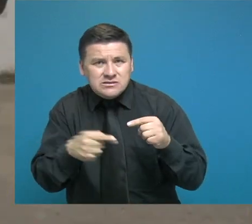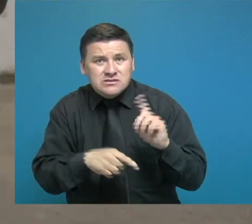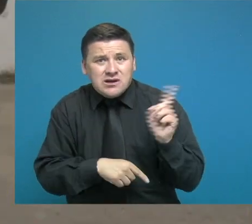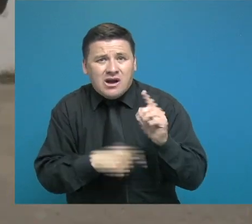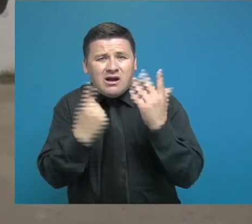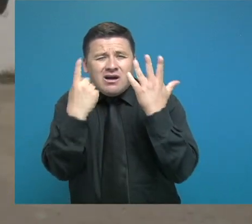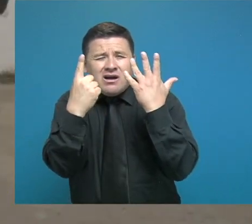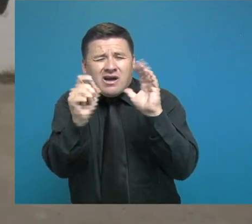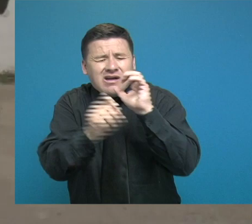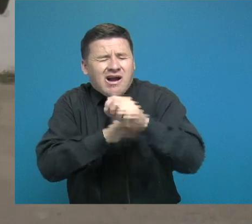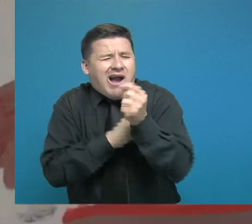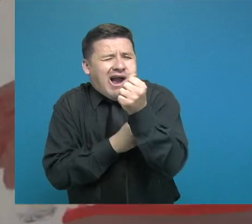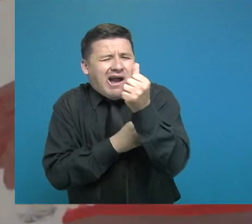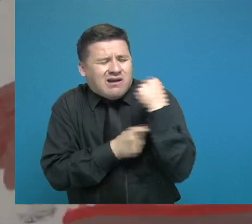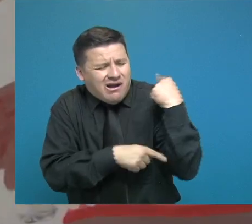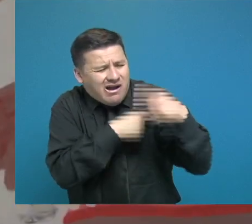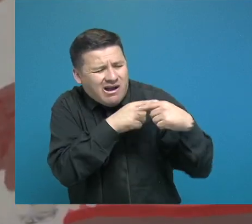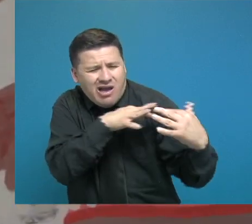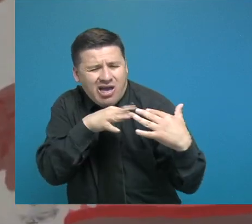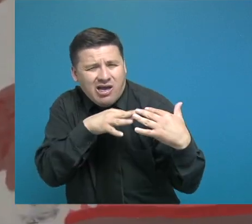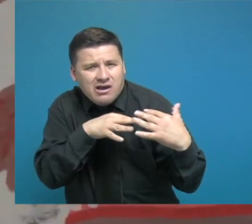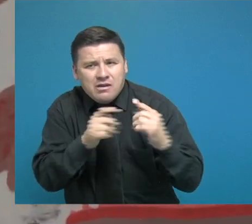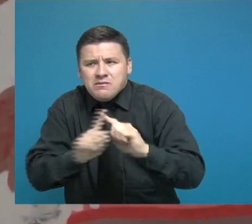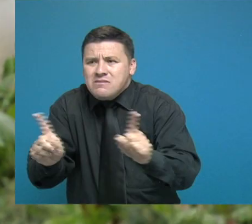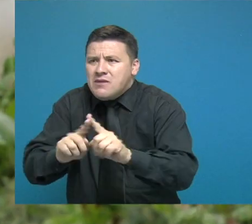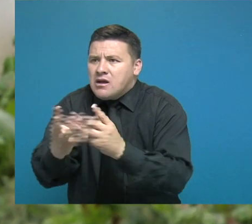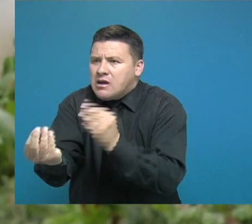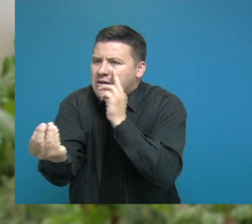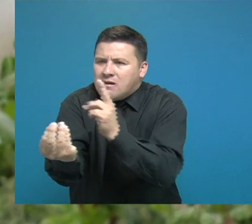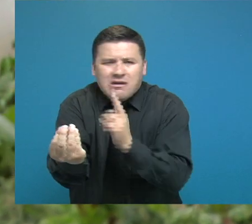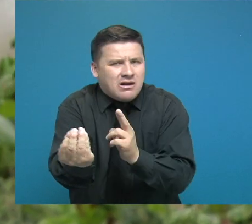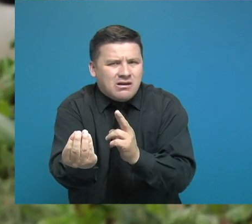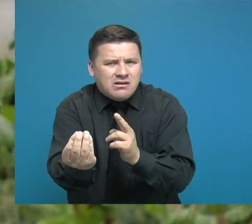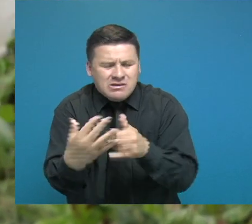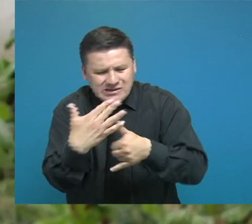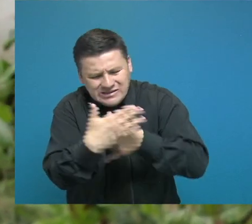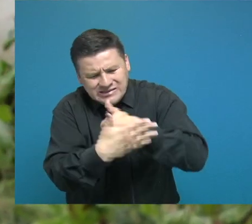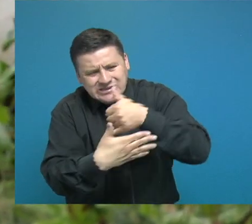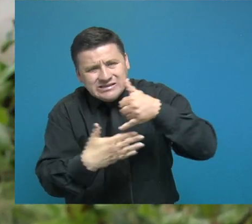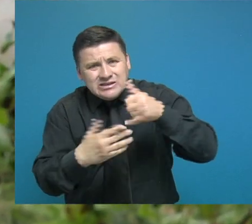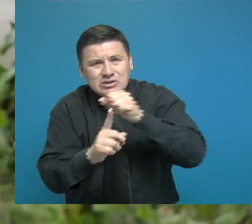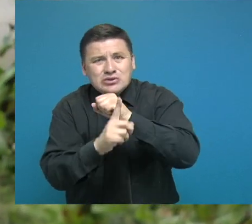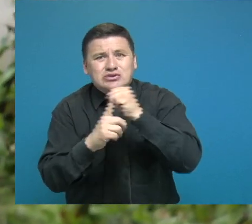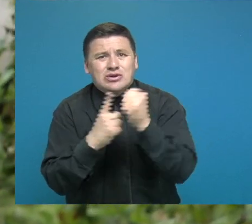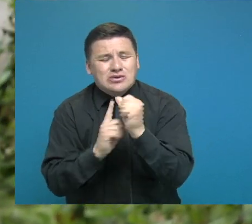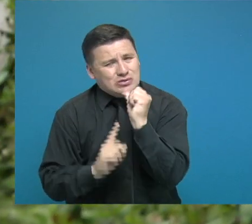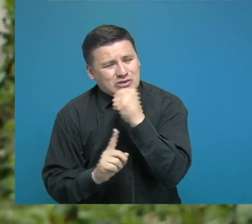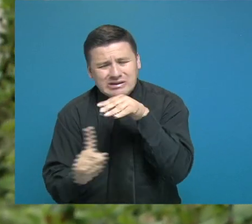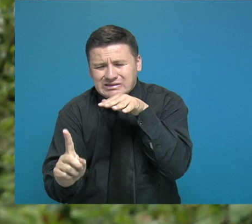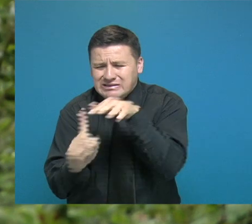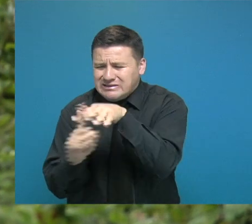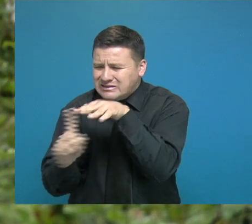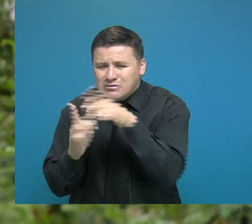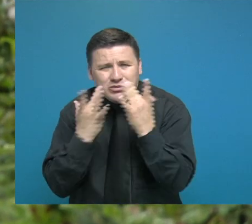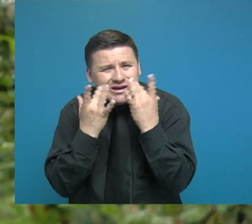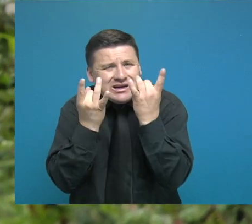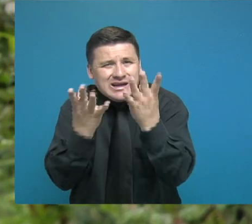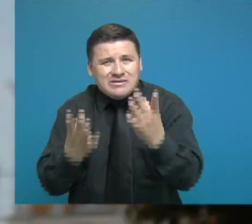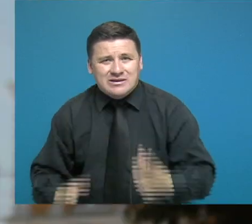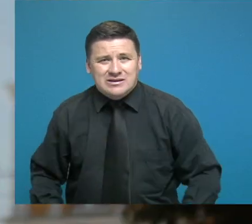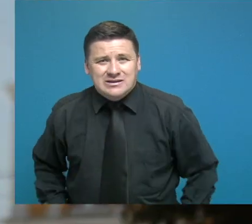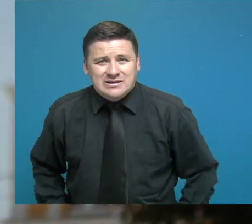alcanza las 6 décadas y que, sin distinción alguna, en todas las regiones ha dejado un tejido social afectado,